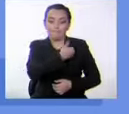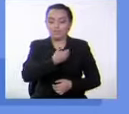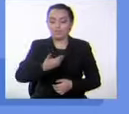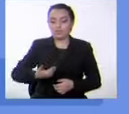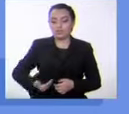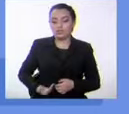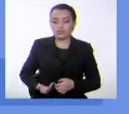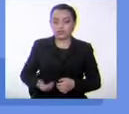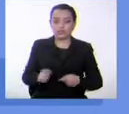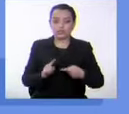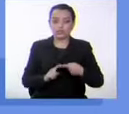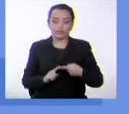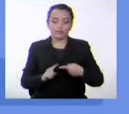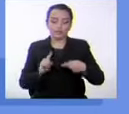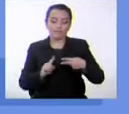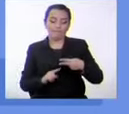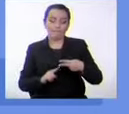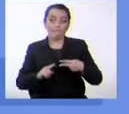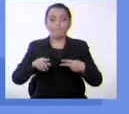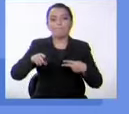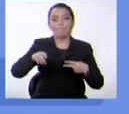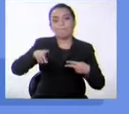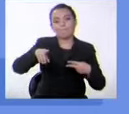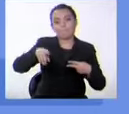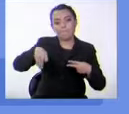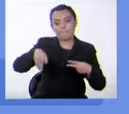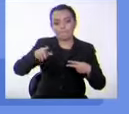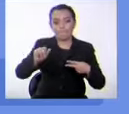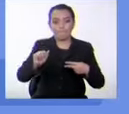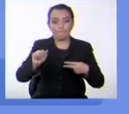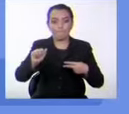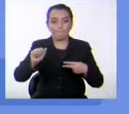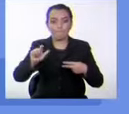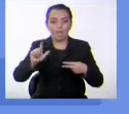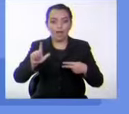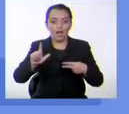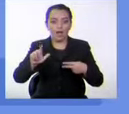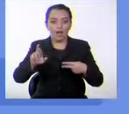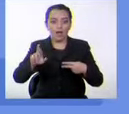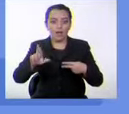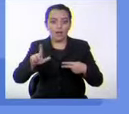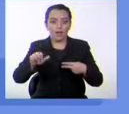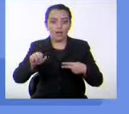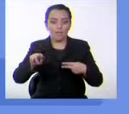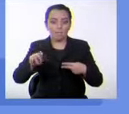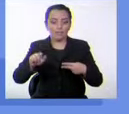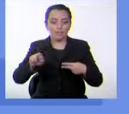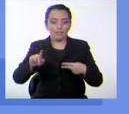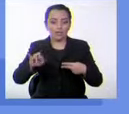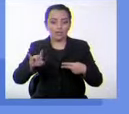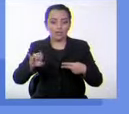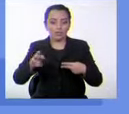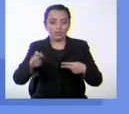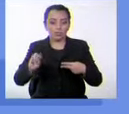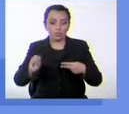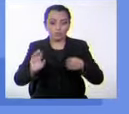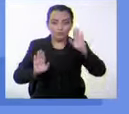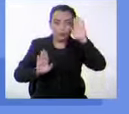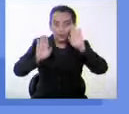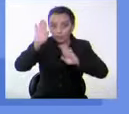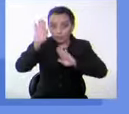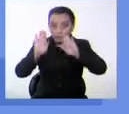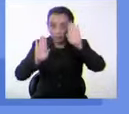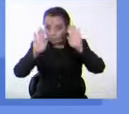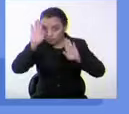el parlamentarismo. El presidencialismo es cuando la gente vota en elecciones